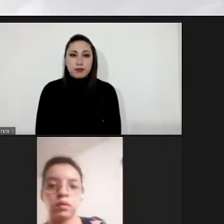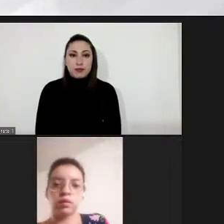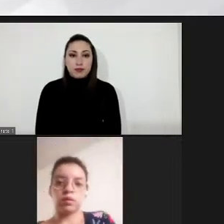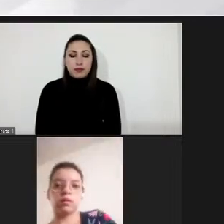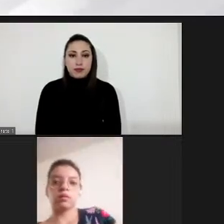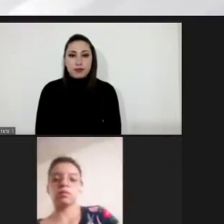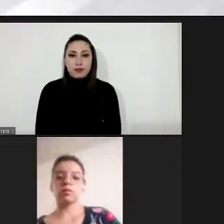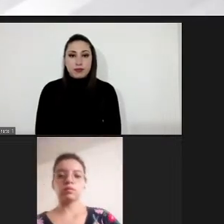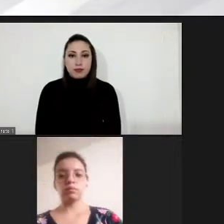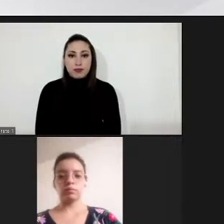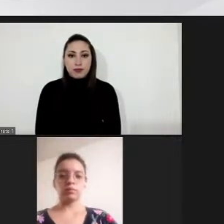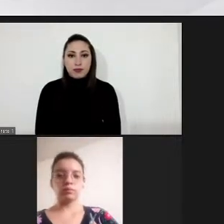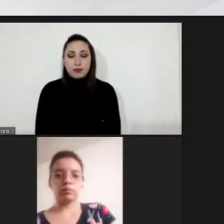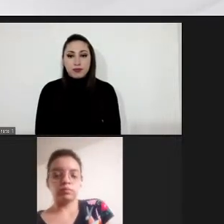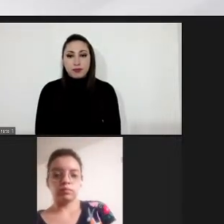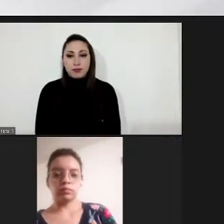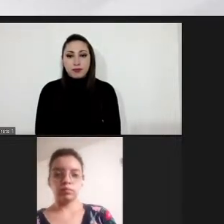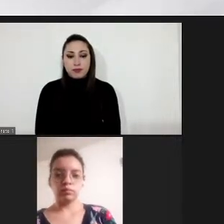Gracias, diputada.